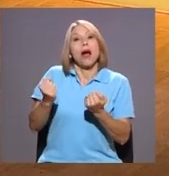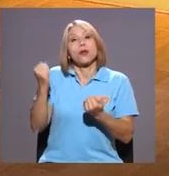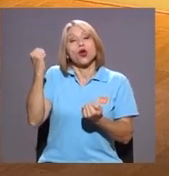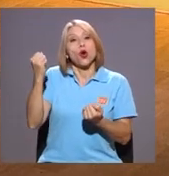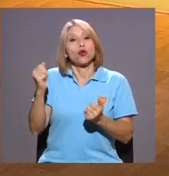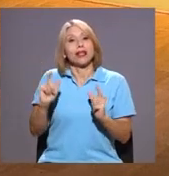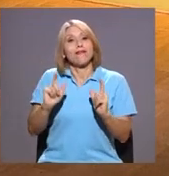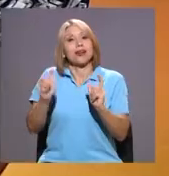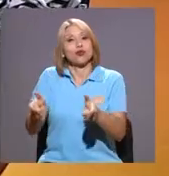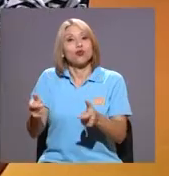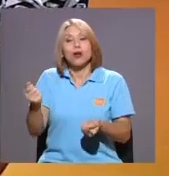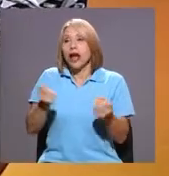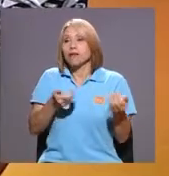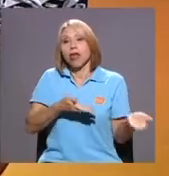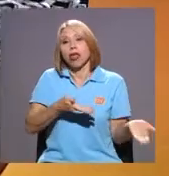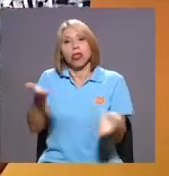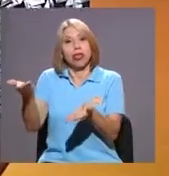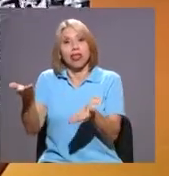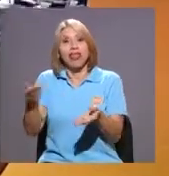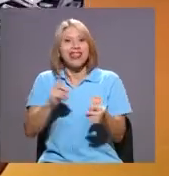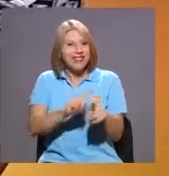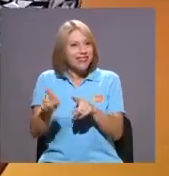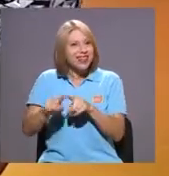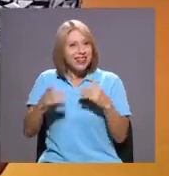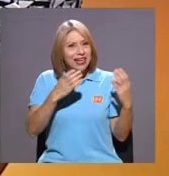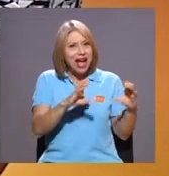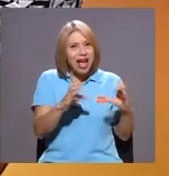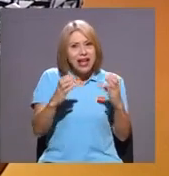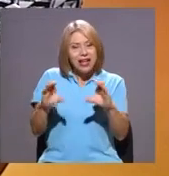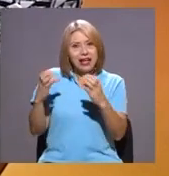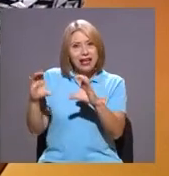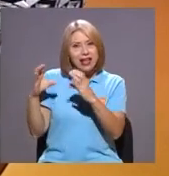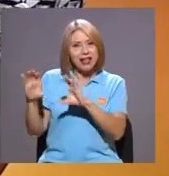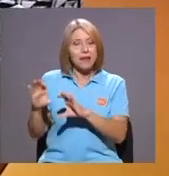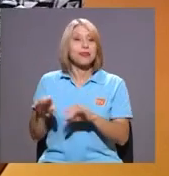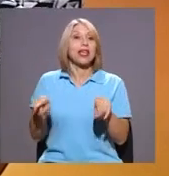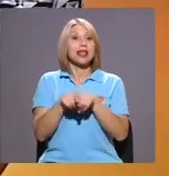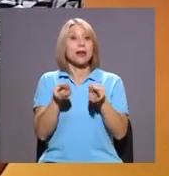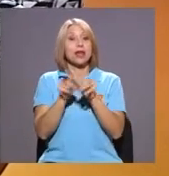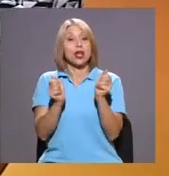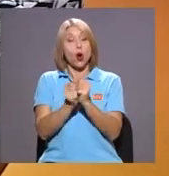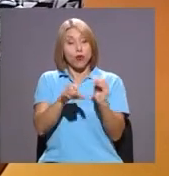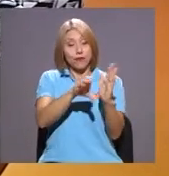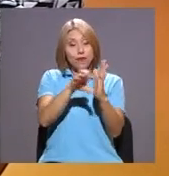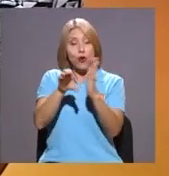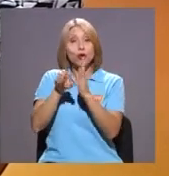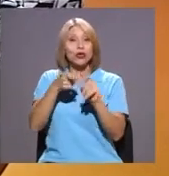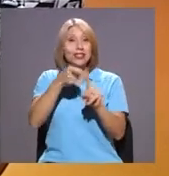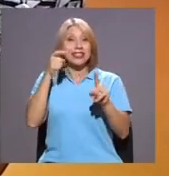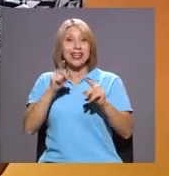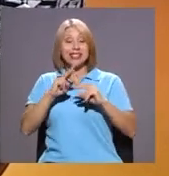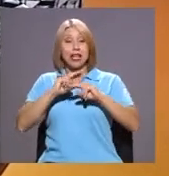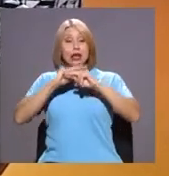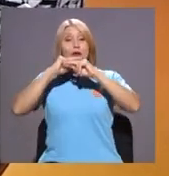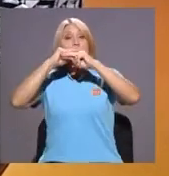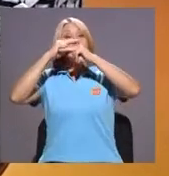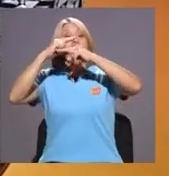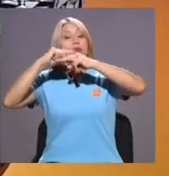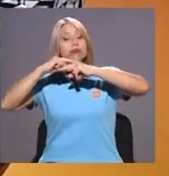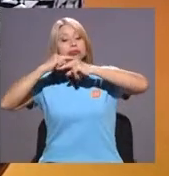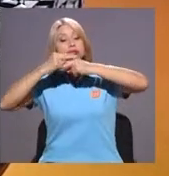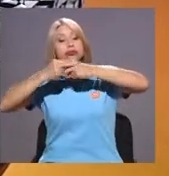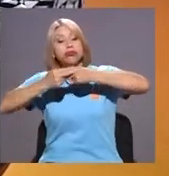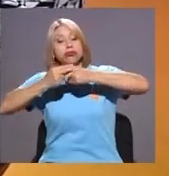Ese tipo de caracterización. Y por otro lado, con las imágenes satelitales, y ahí sí apoyada completamente con